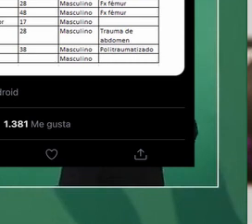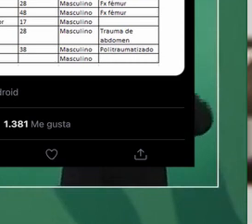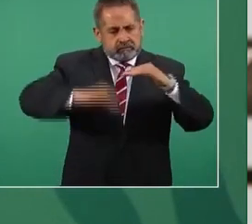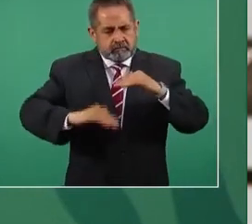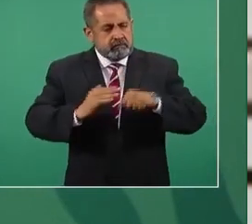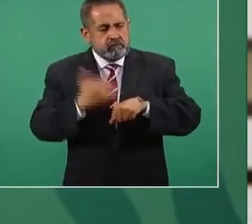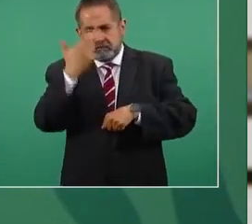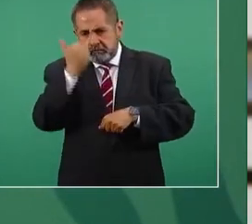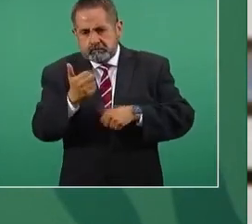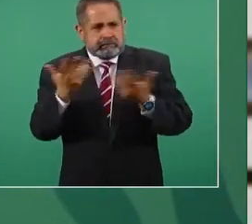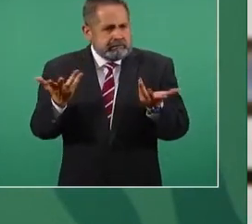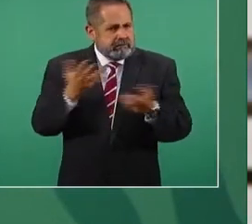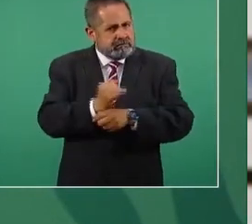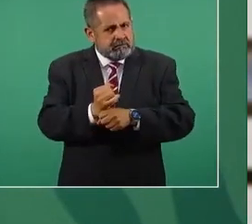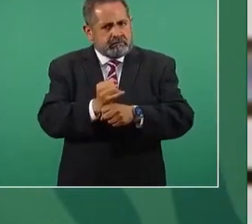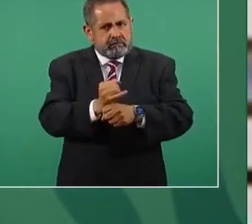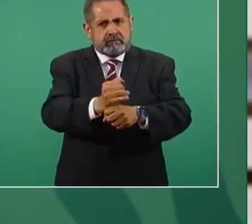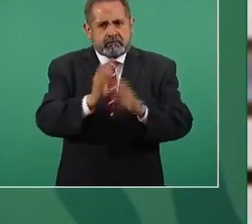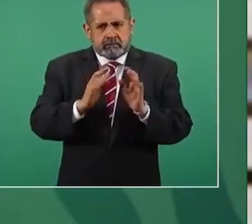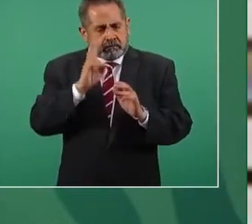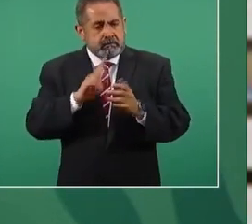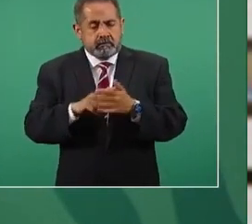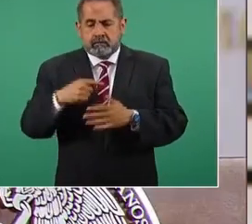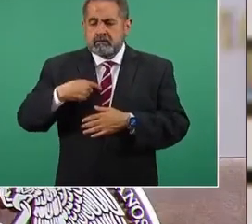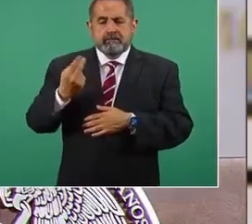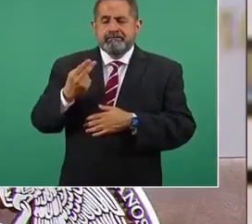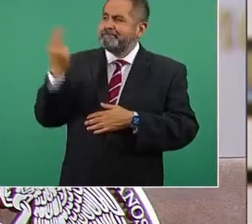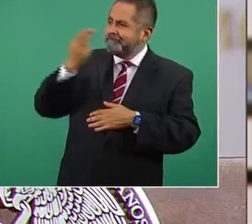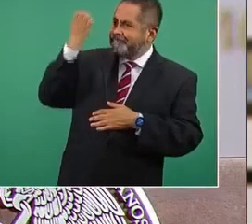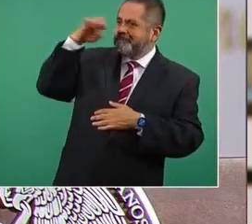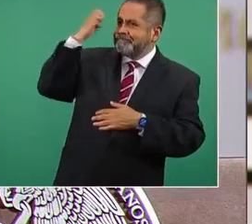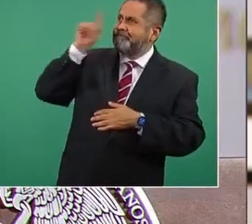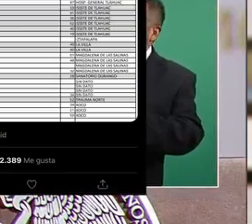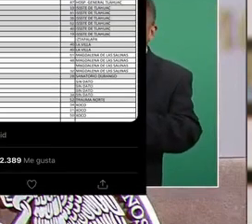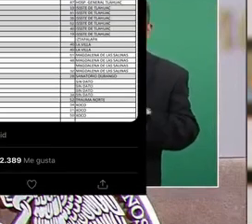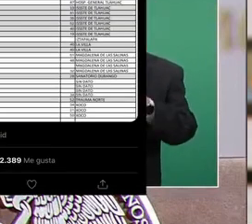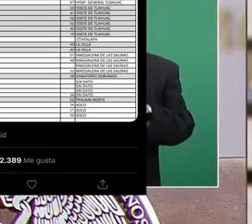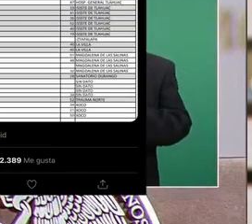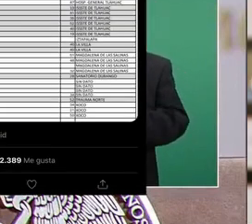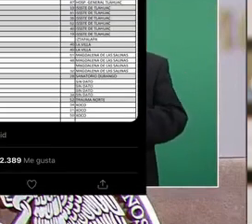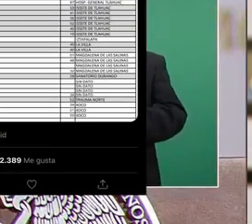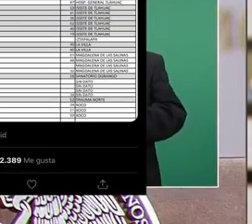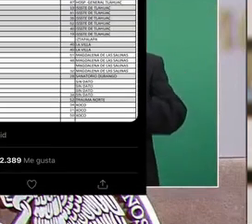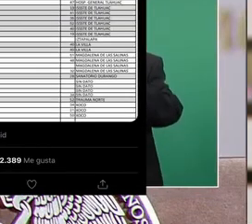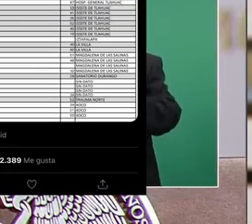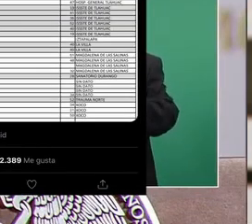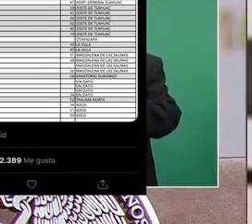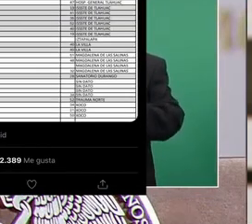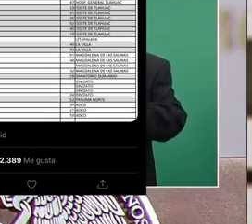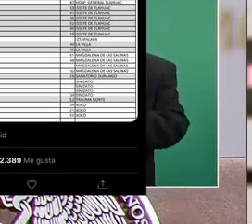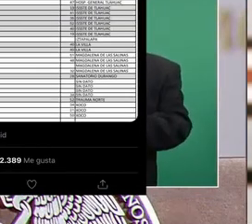este lamentable incidente. Y que para ello necesitamos expertos, tanto de la Fiscalía General de Justicia como de una